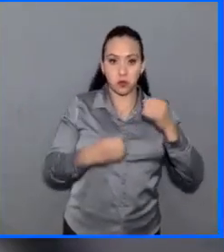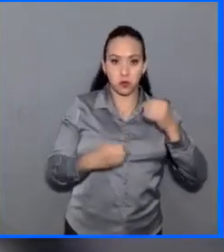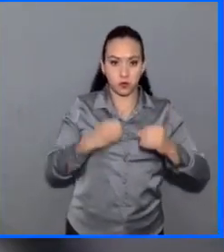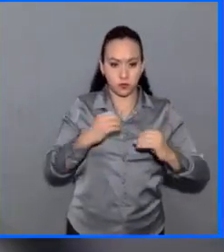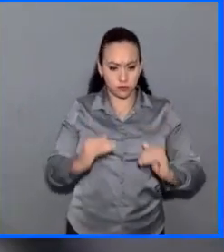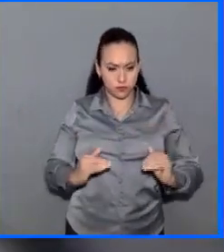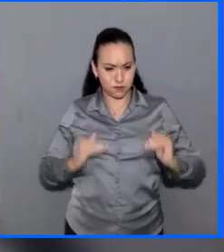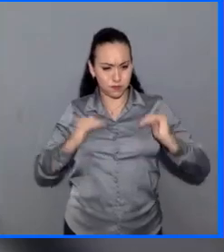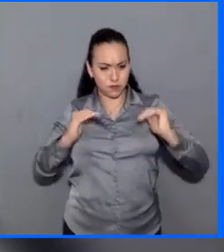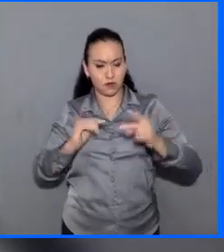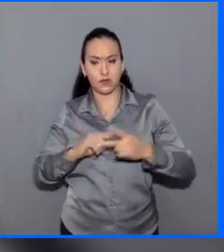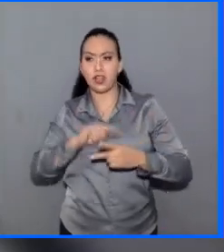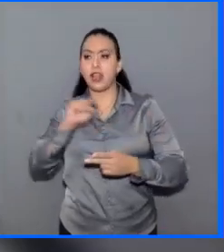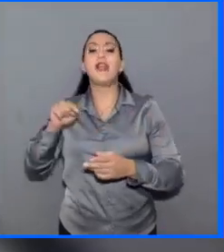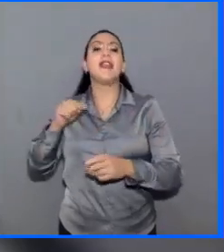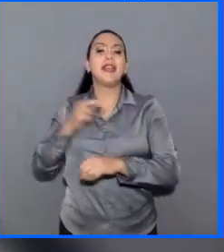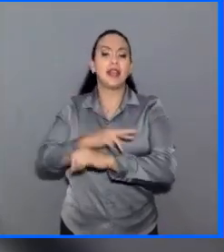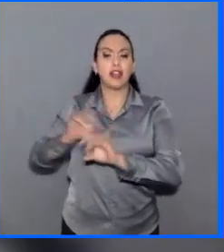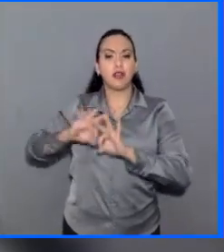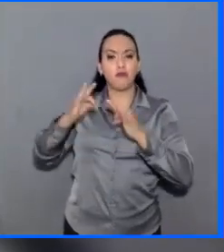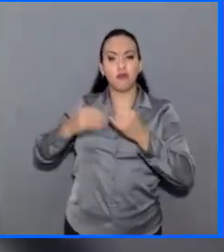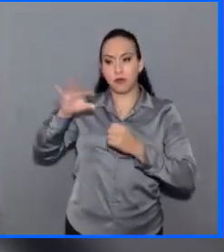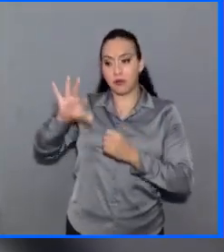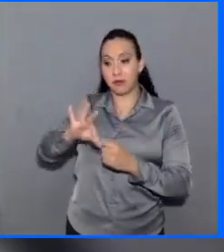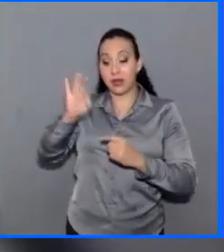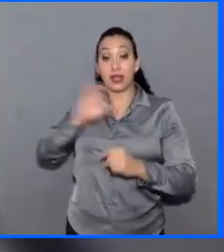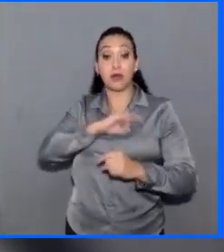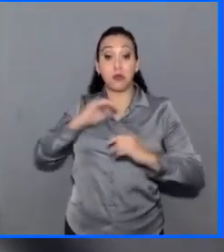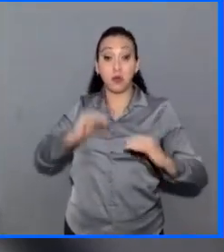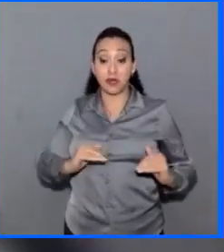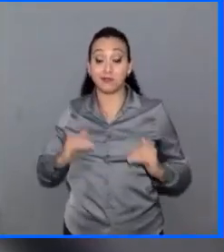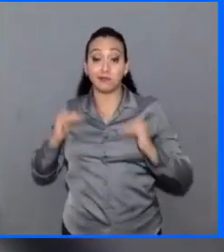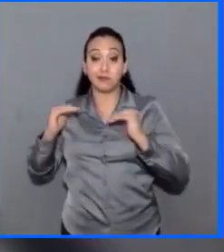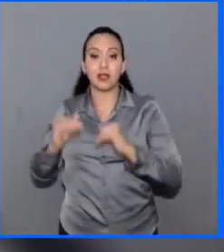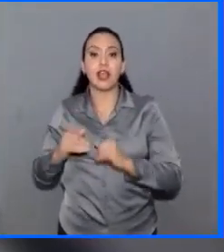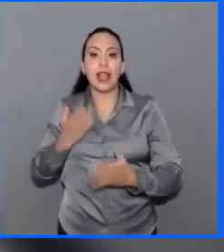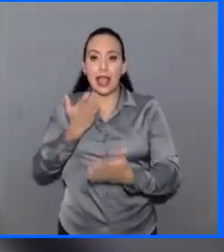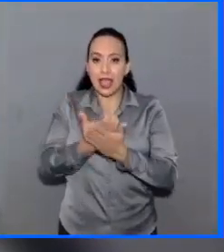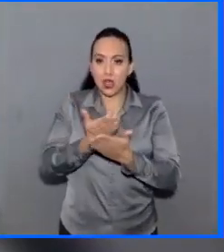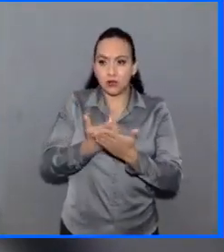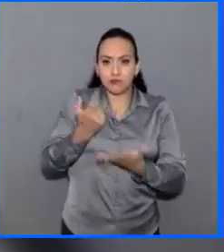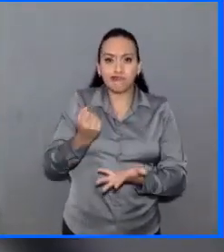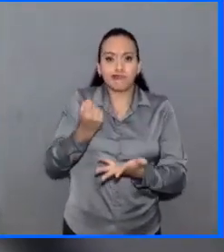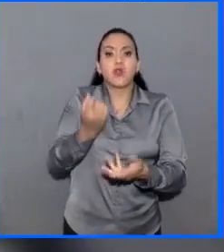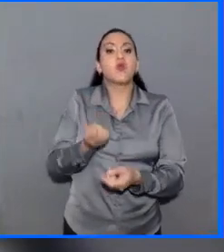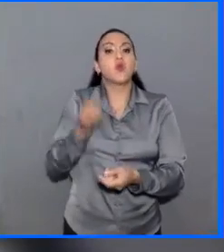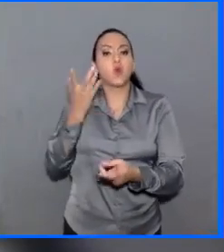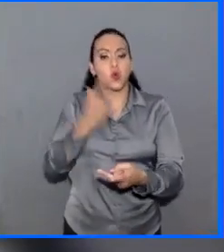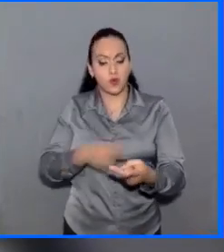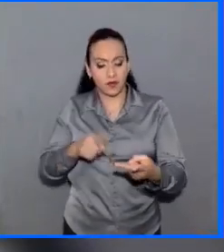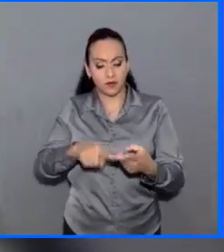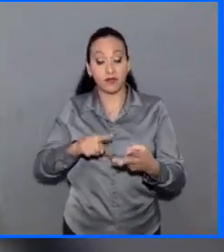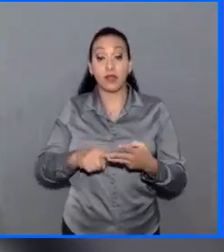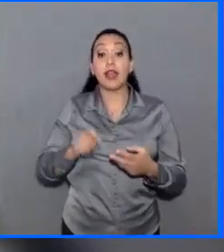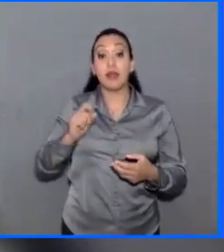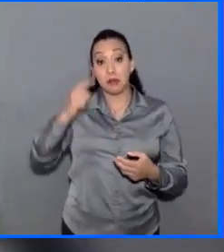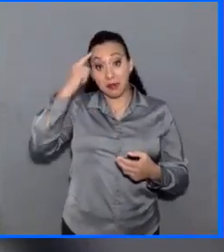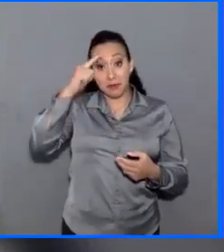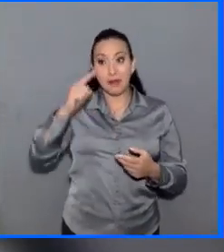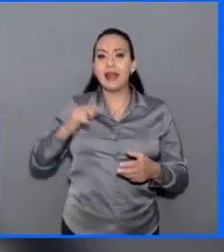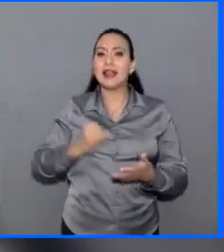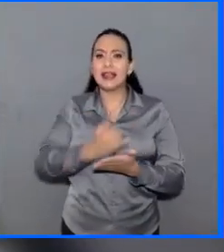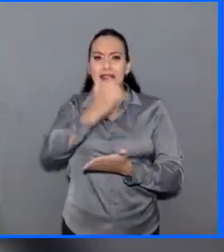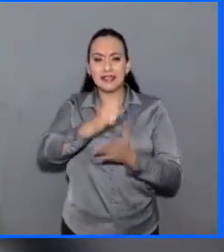meritocráticos de designación y ascenso, la autonomía presupuestal, el cumplimiento de las resoluciones